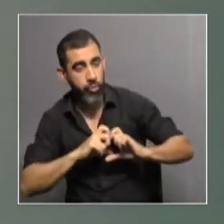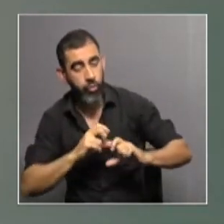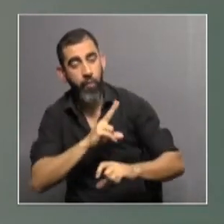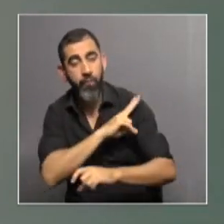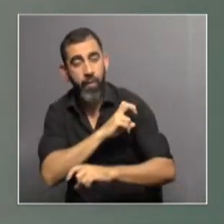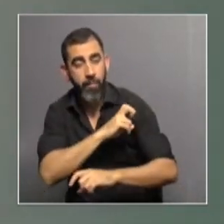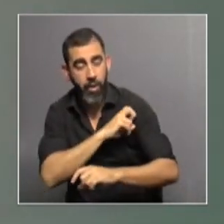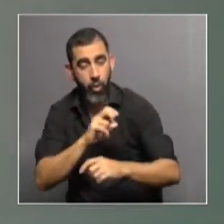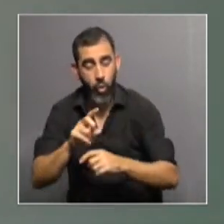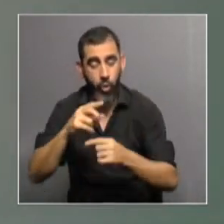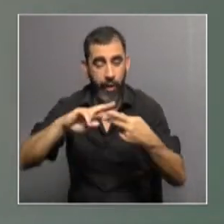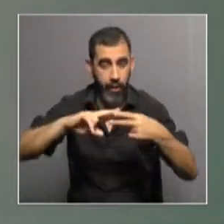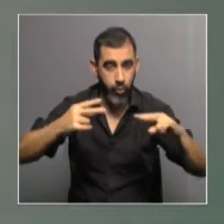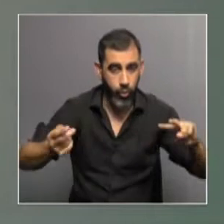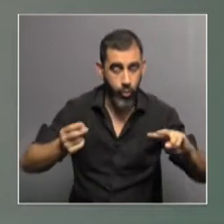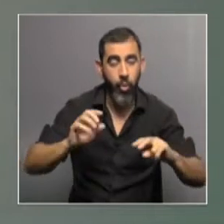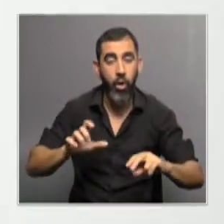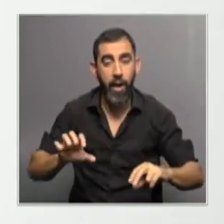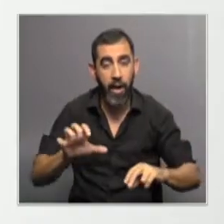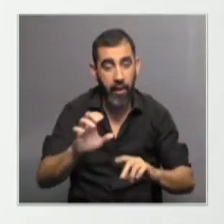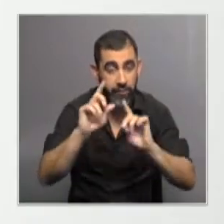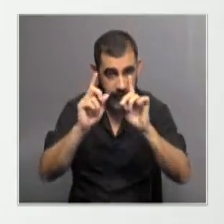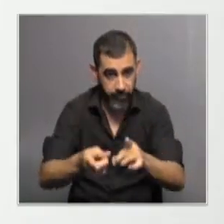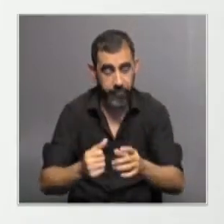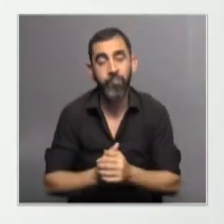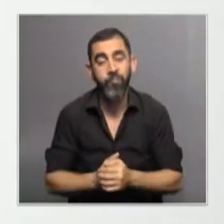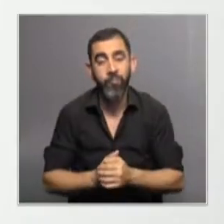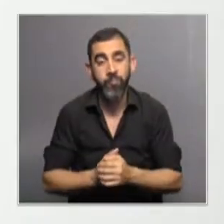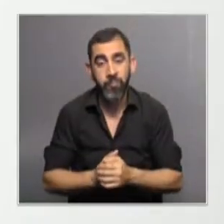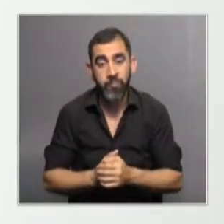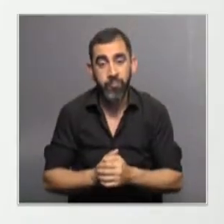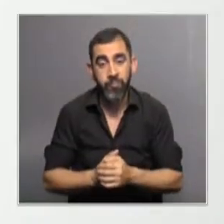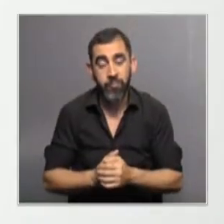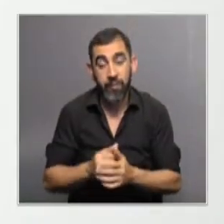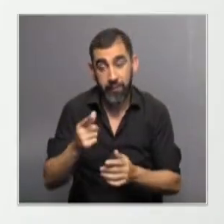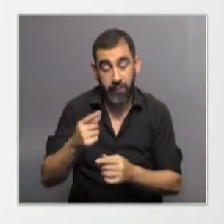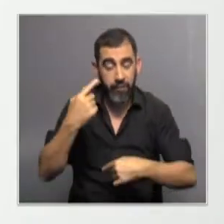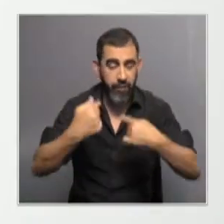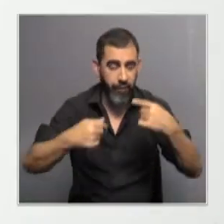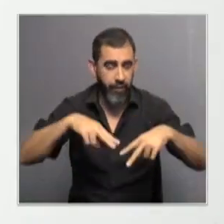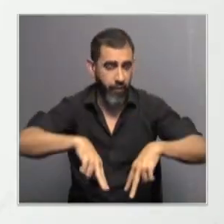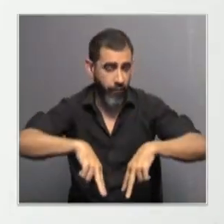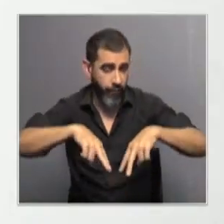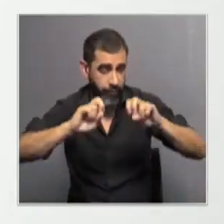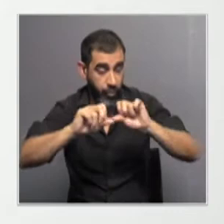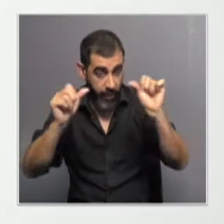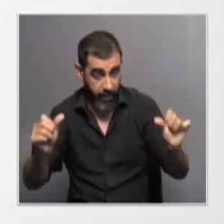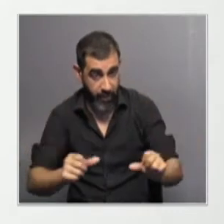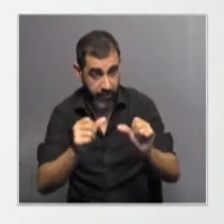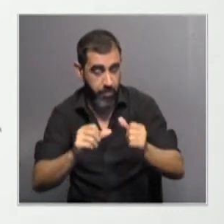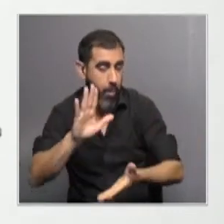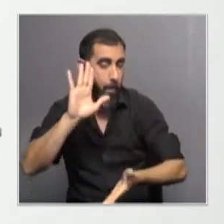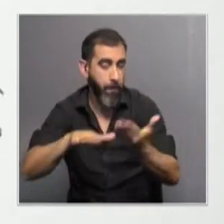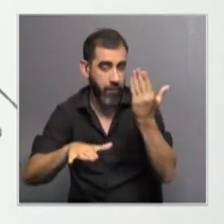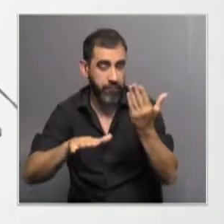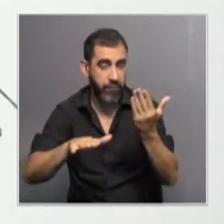farmacogenómica, oncología y oncohematología. Dentro de las pruebas que más tenemos volumen y que más direccionamos en los